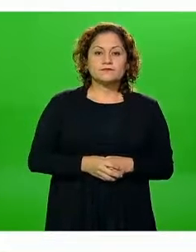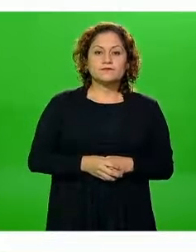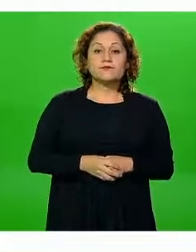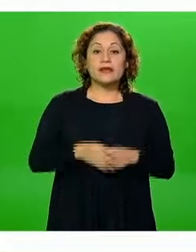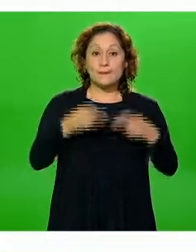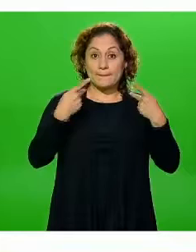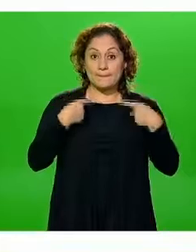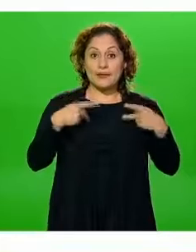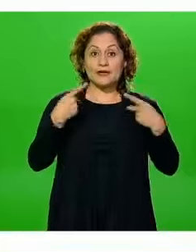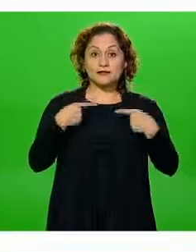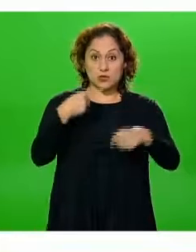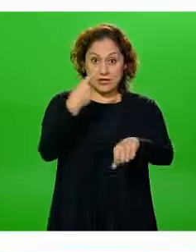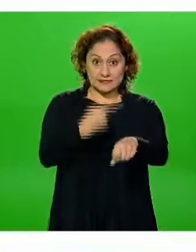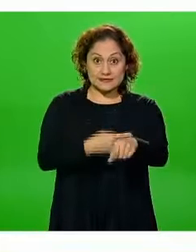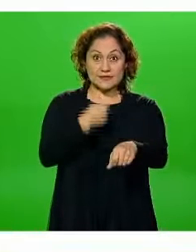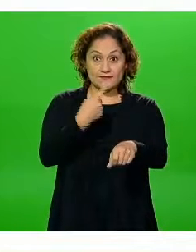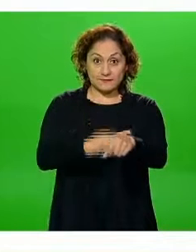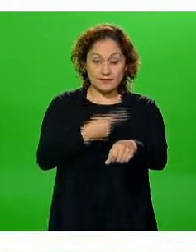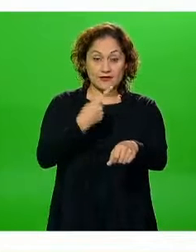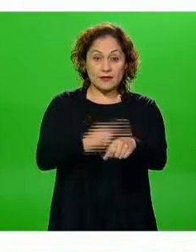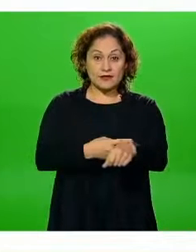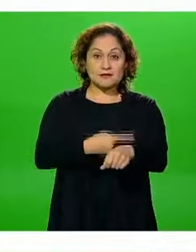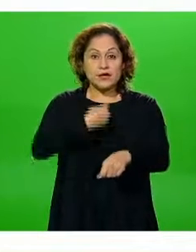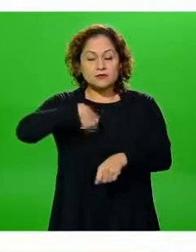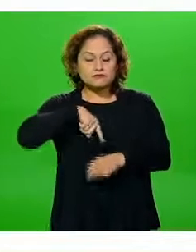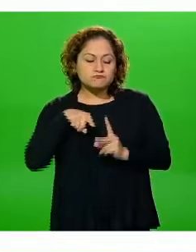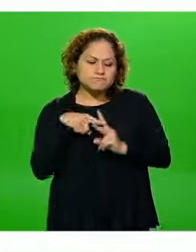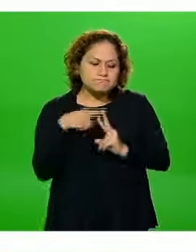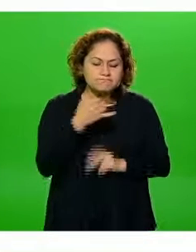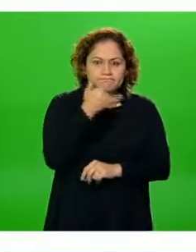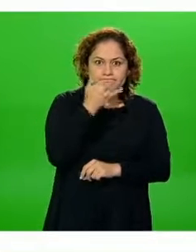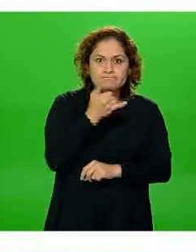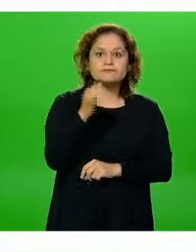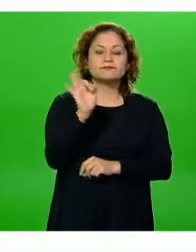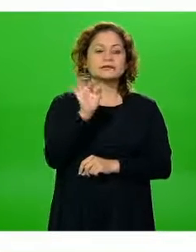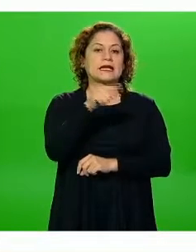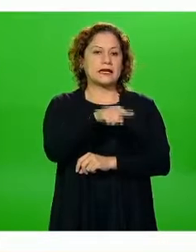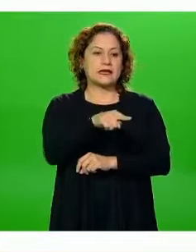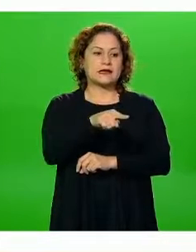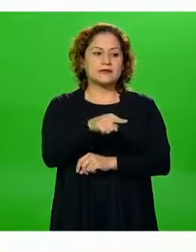estimados. Estamos actualmente con